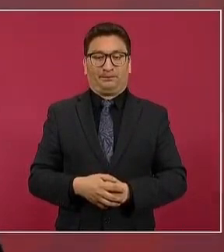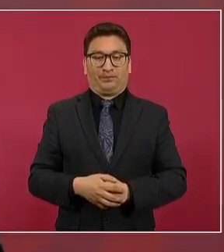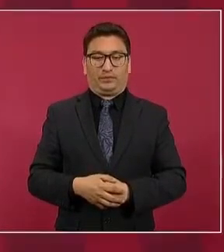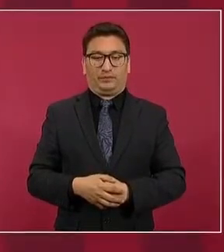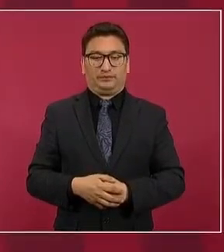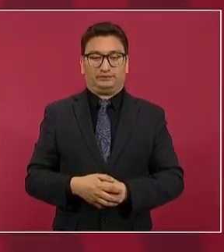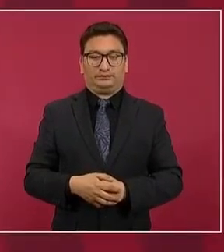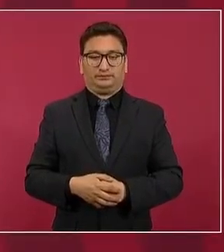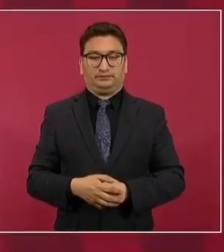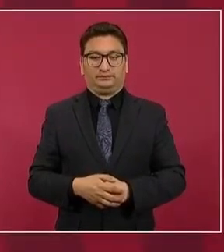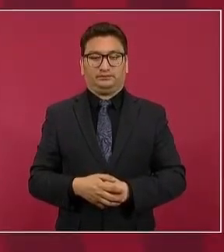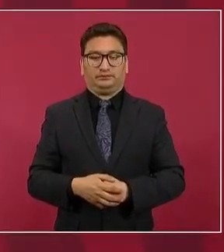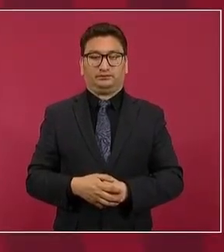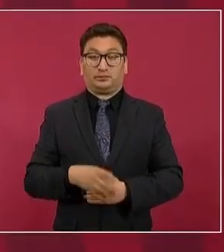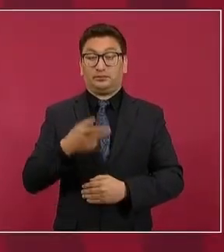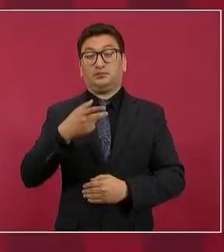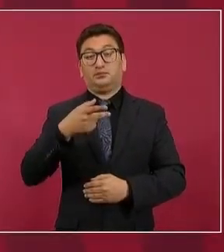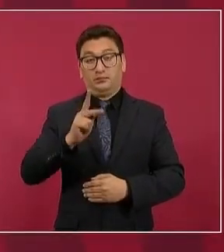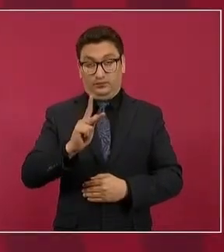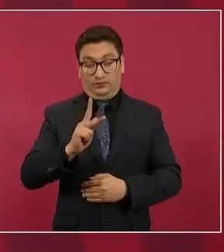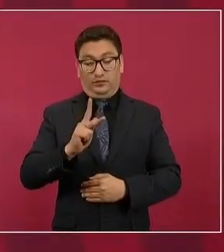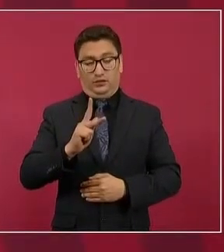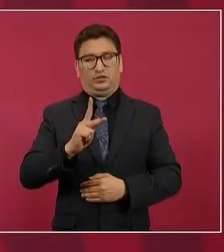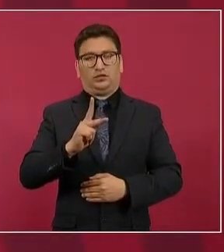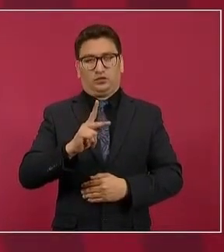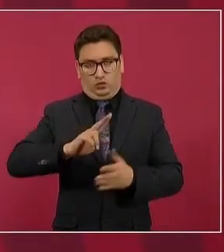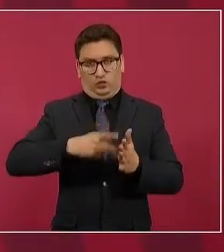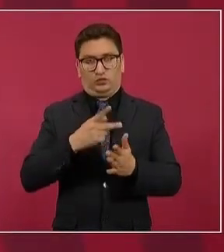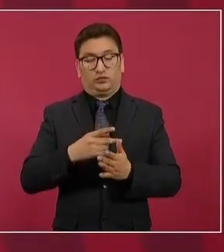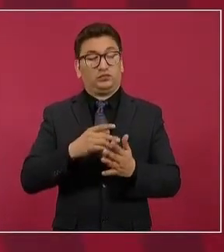¿por qué se pudo enfrentar el problema?